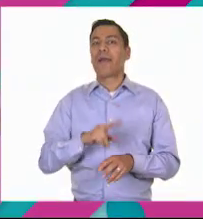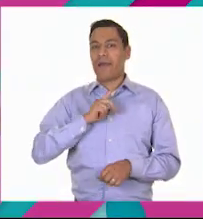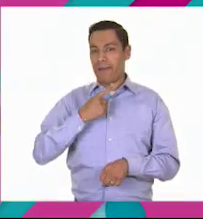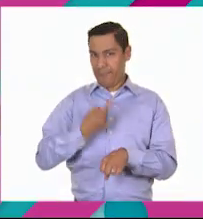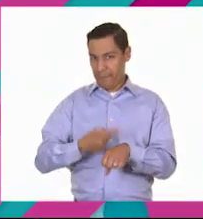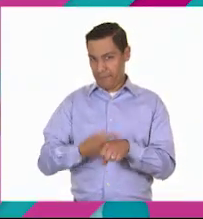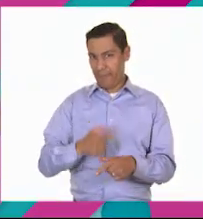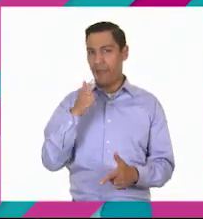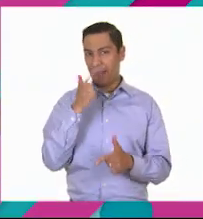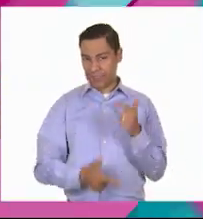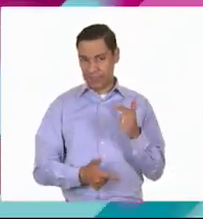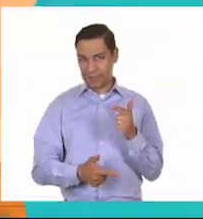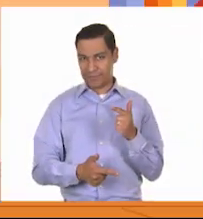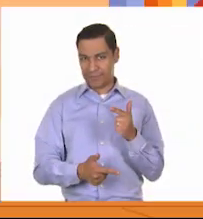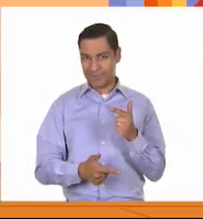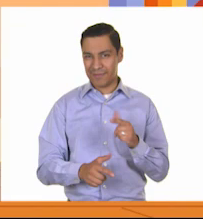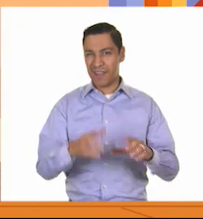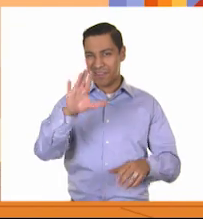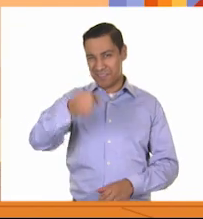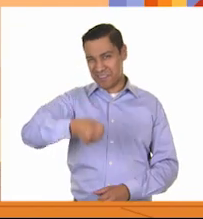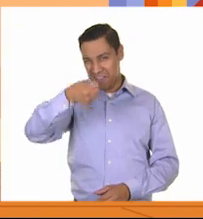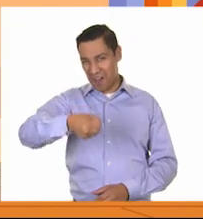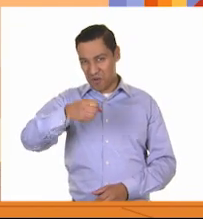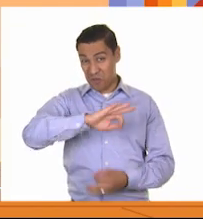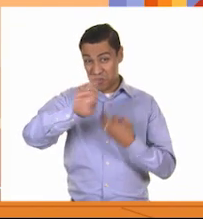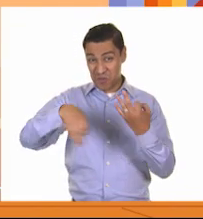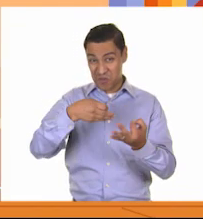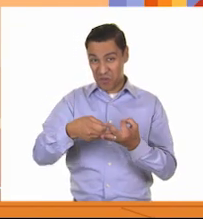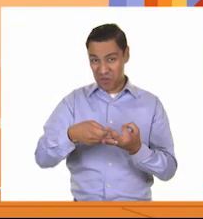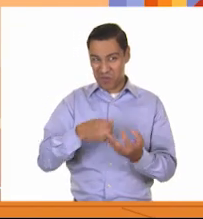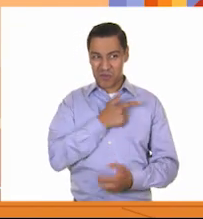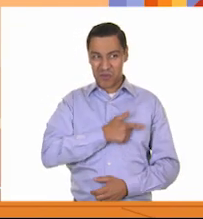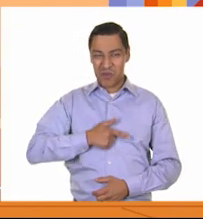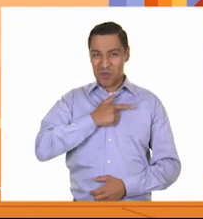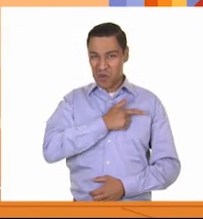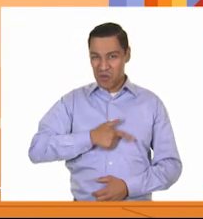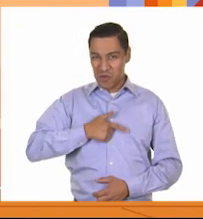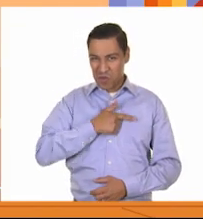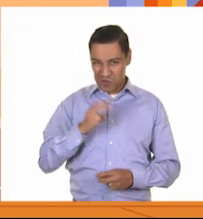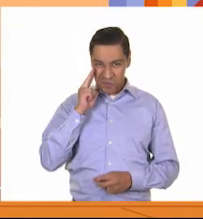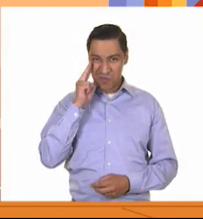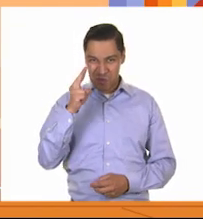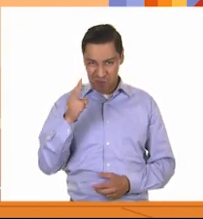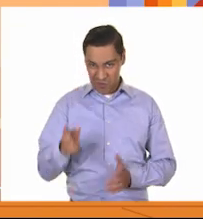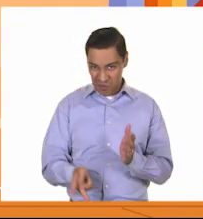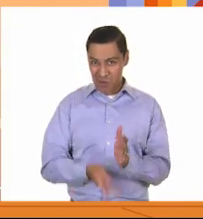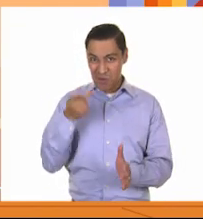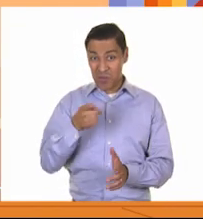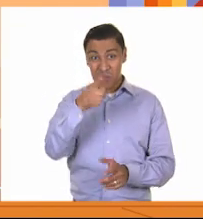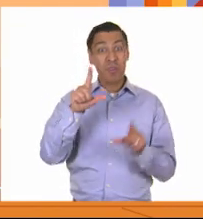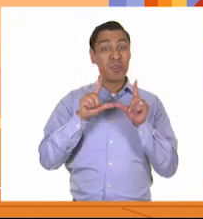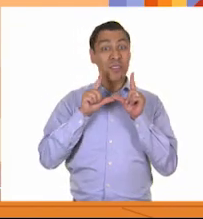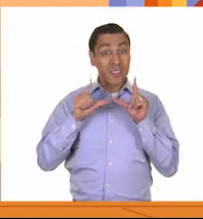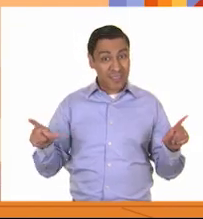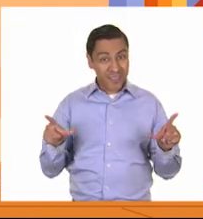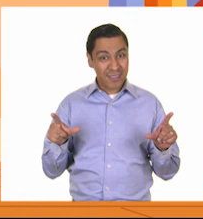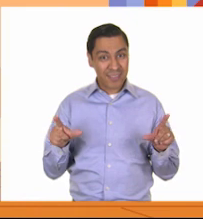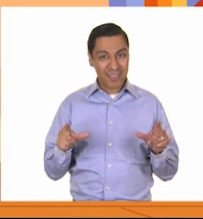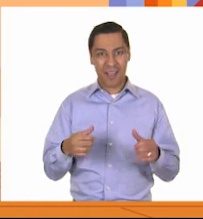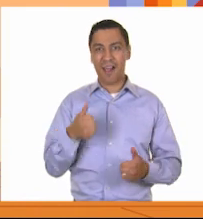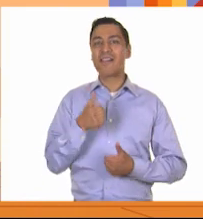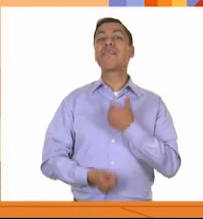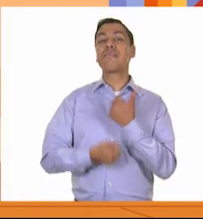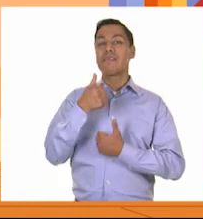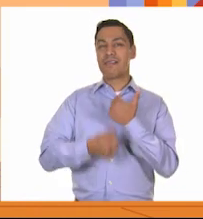enfermedades. Saludos a todas y todos. ¡Qué gusto verlos otra vez! ¿Están listos y listas para el reto